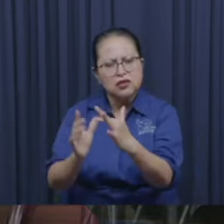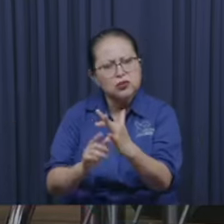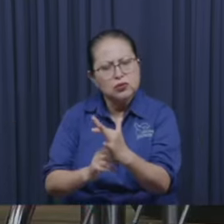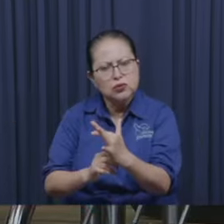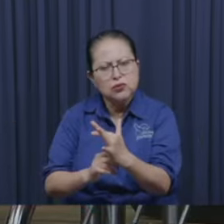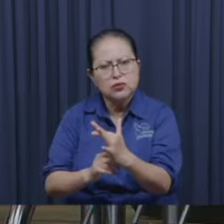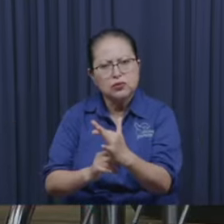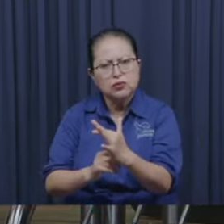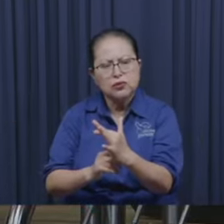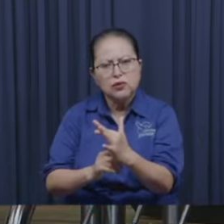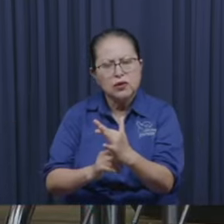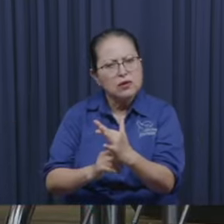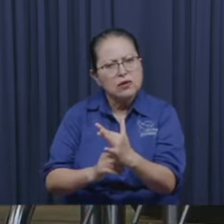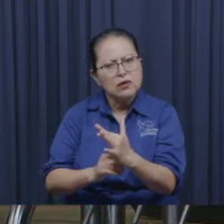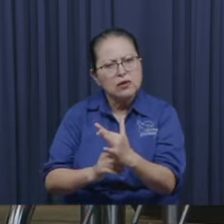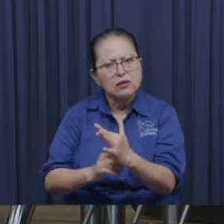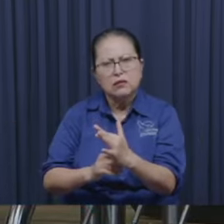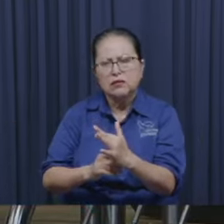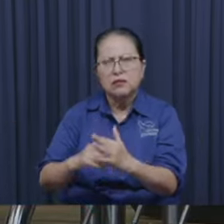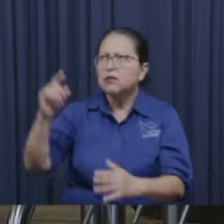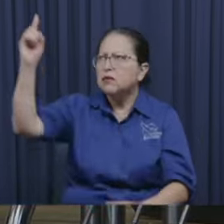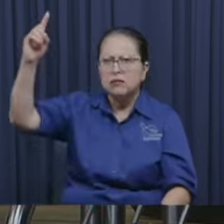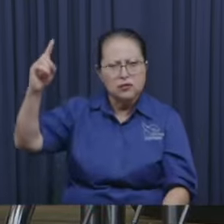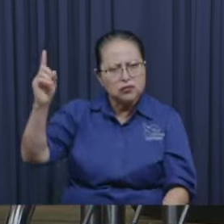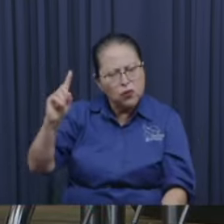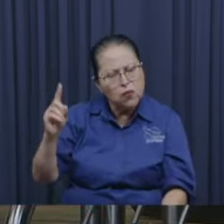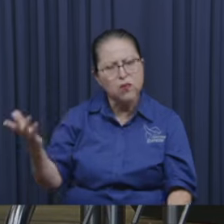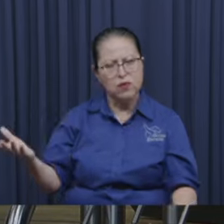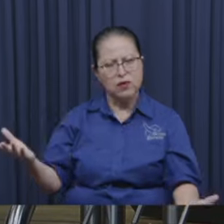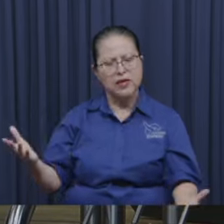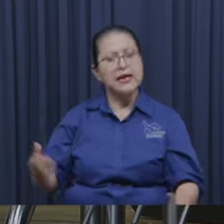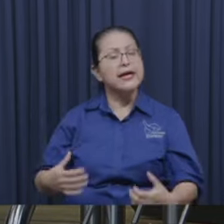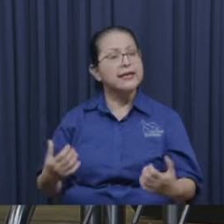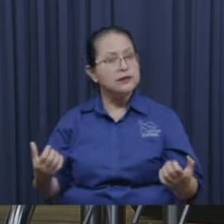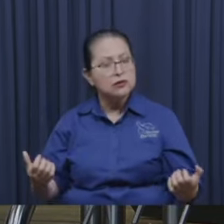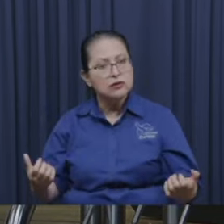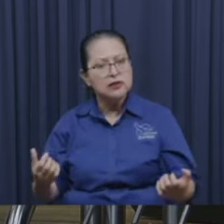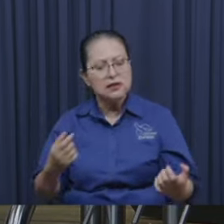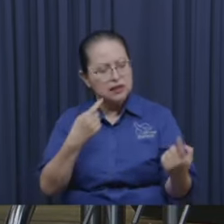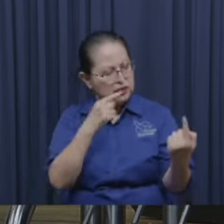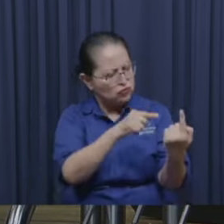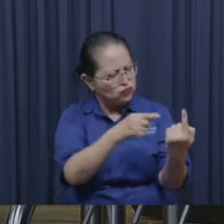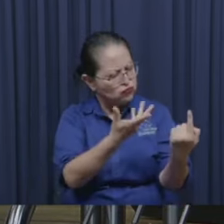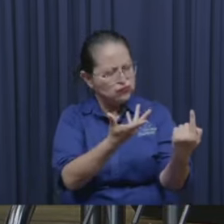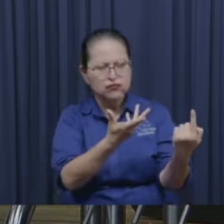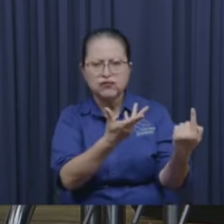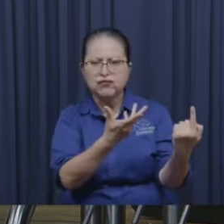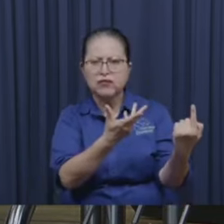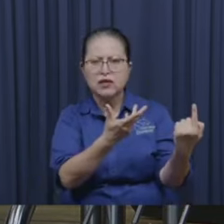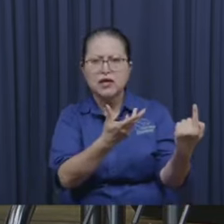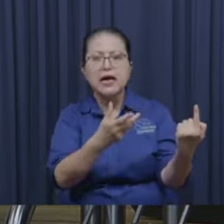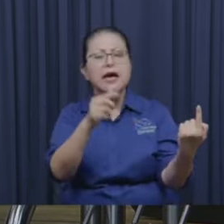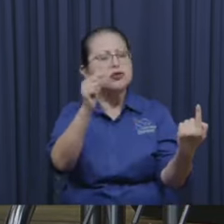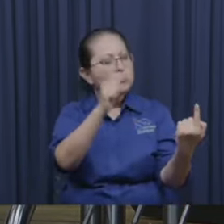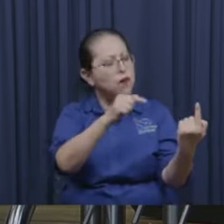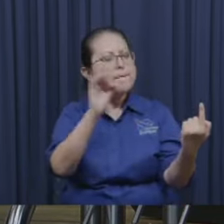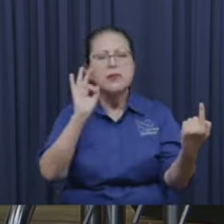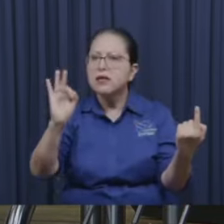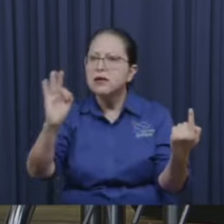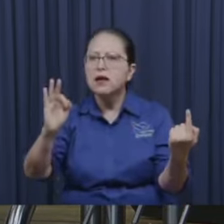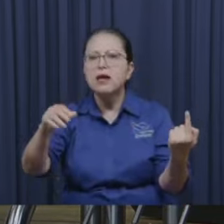regresó Y entonces me dice Guillermo Sí pero no fuiste predicador en aquella época sos de